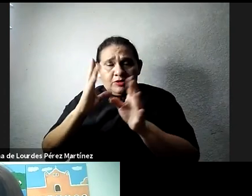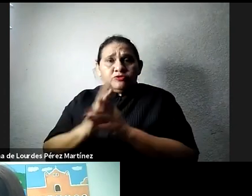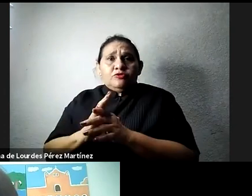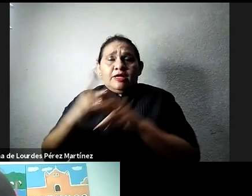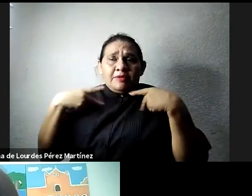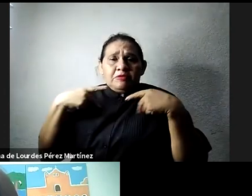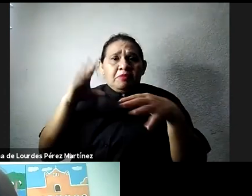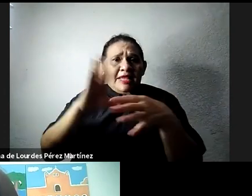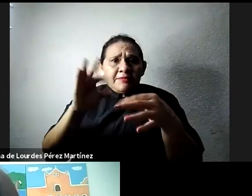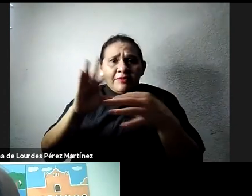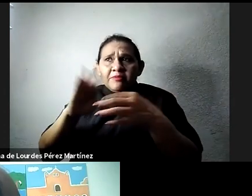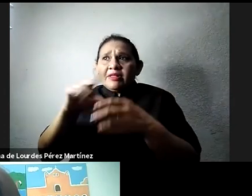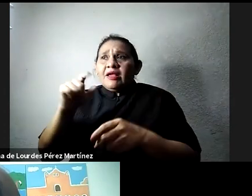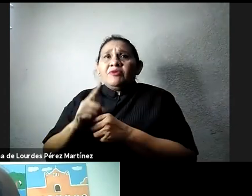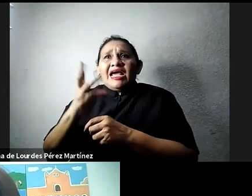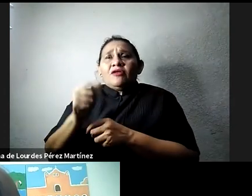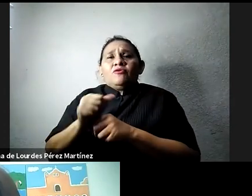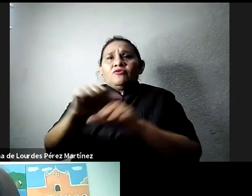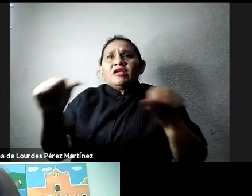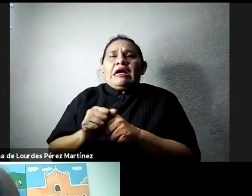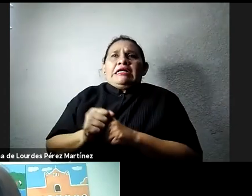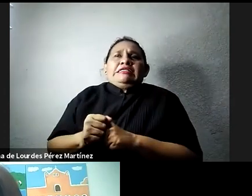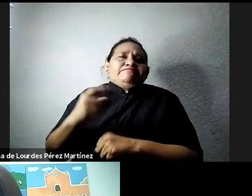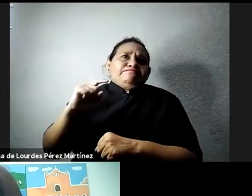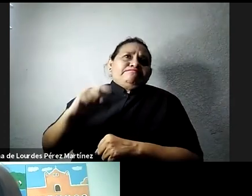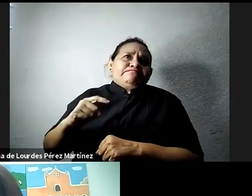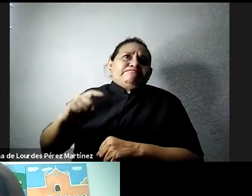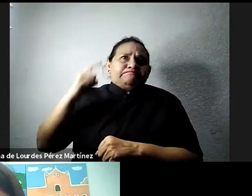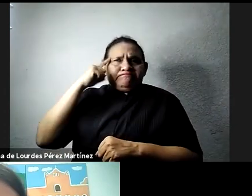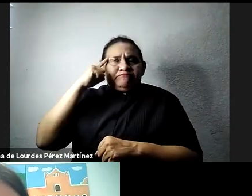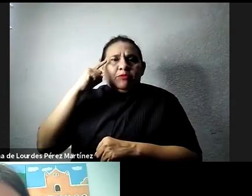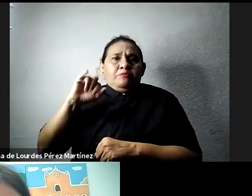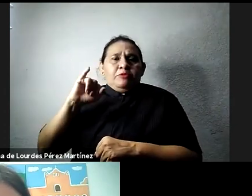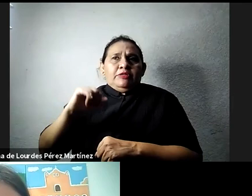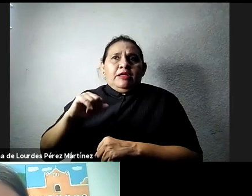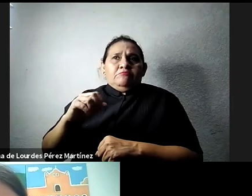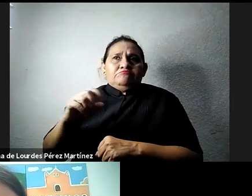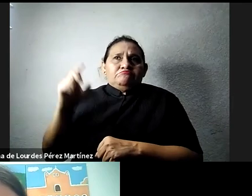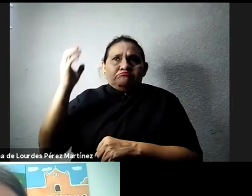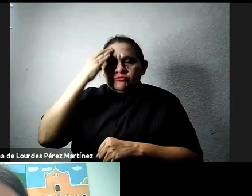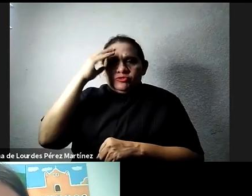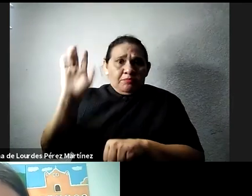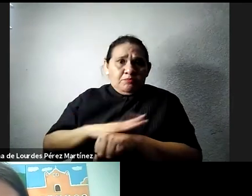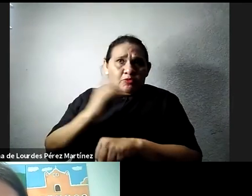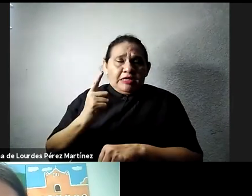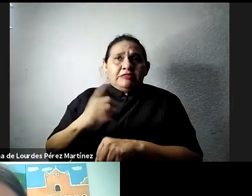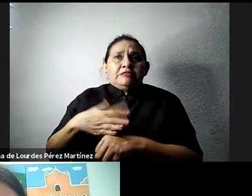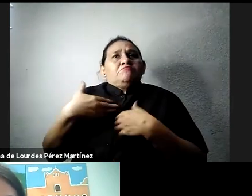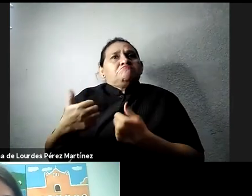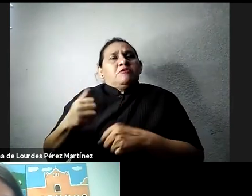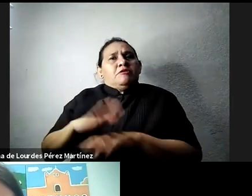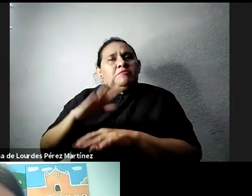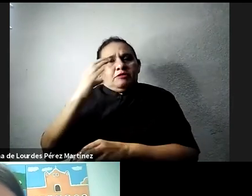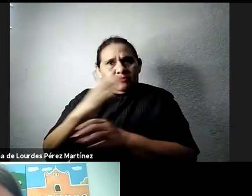ya que hay molestia en varios sectores por estos cambios, pero conociendo el porqué se comprenden muchas cosas. Yo creo que esto es importante, el tener